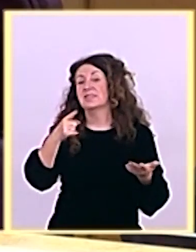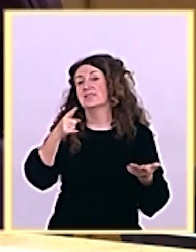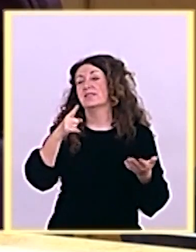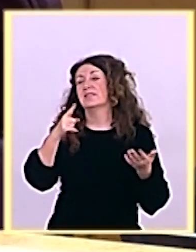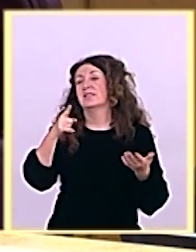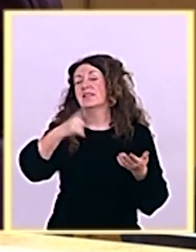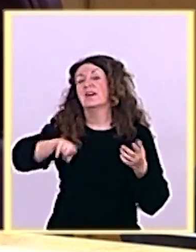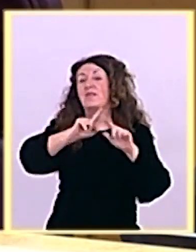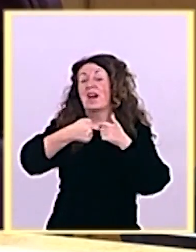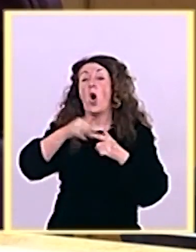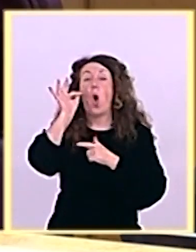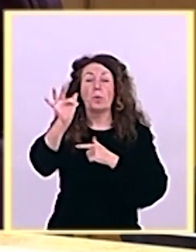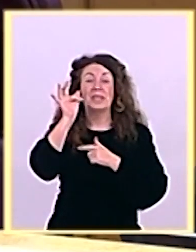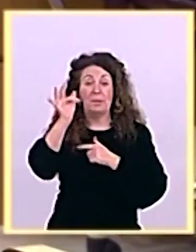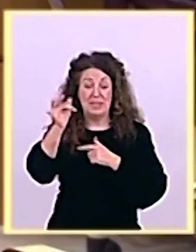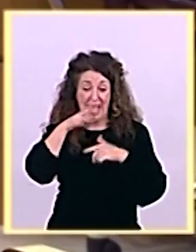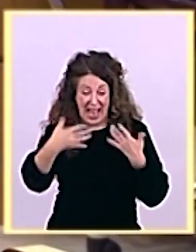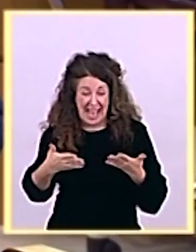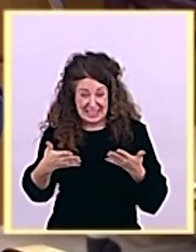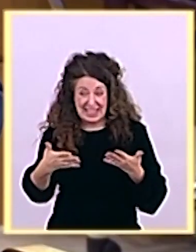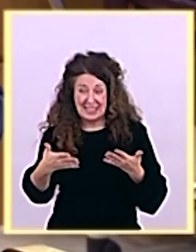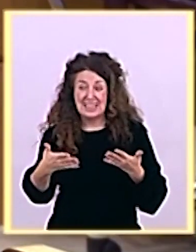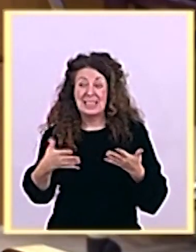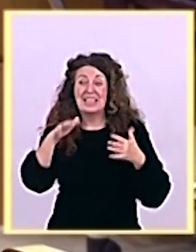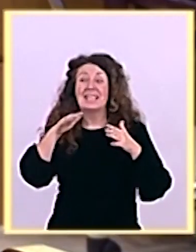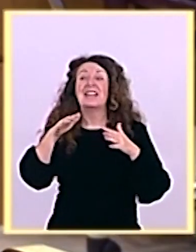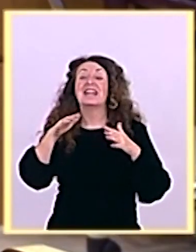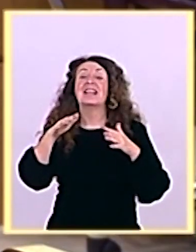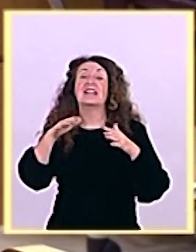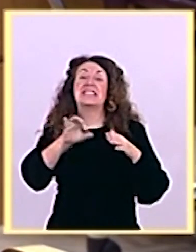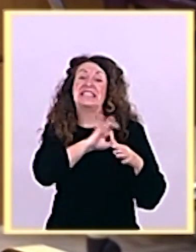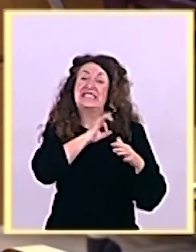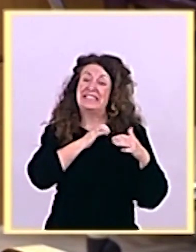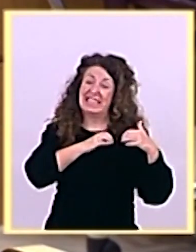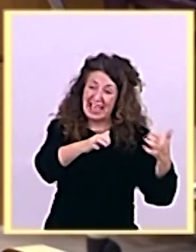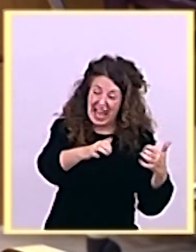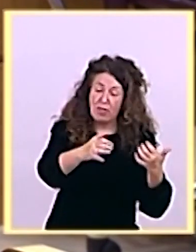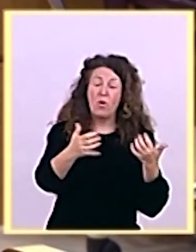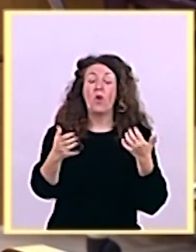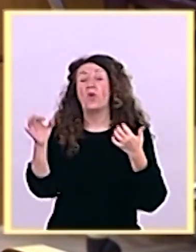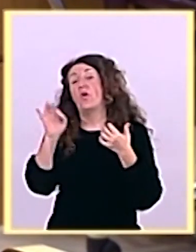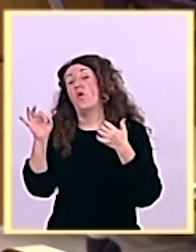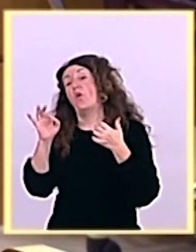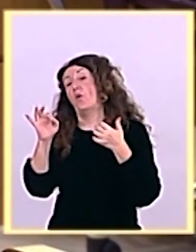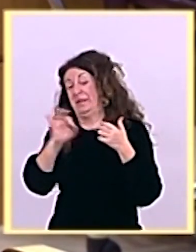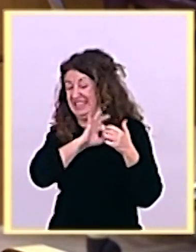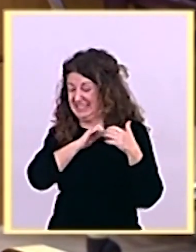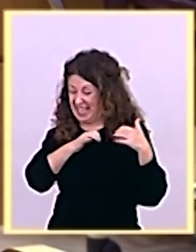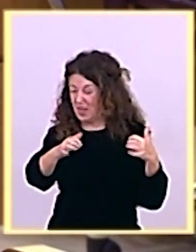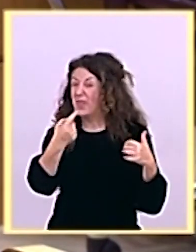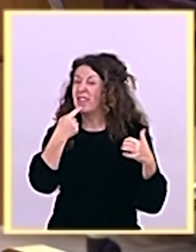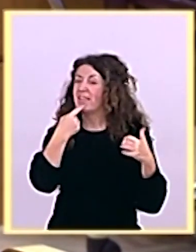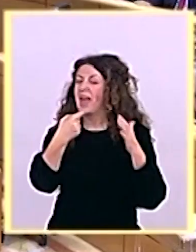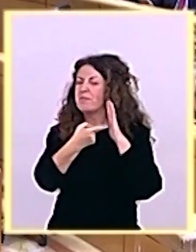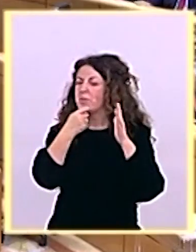Decir que una modificación legislativa es sencilla es demostrar una fe sin límites en el funcionamiento de la democracia y nuestras